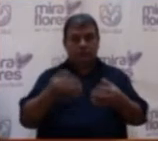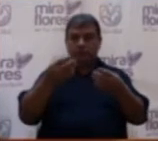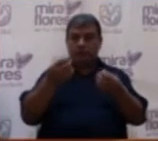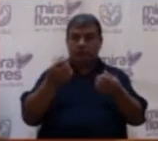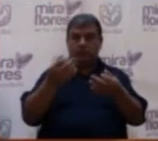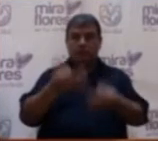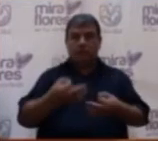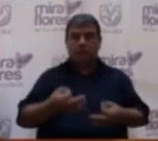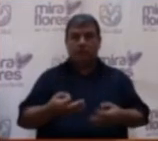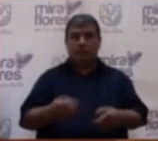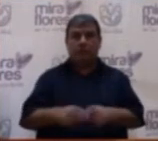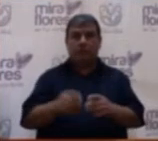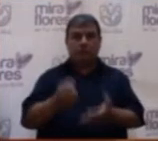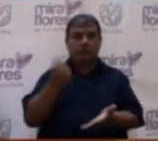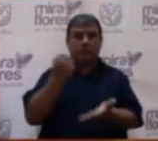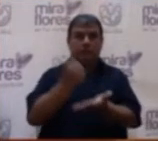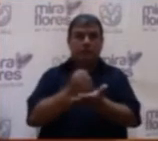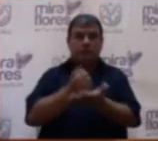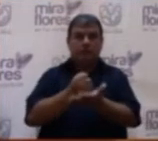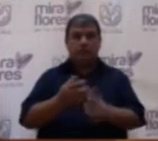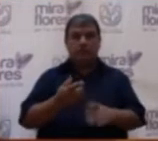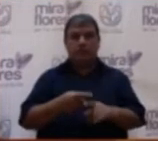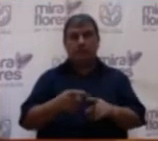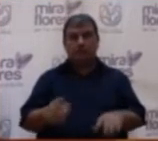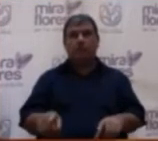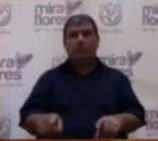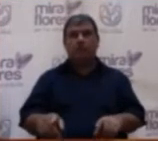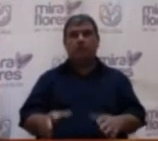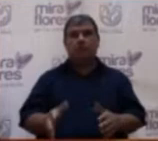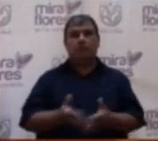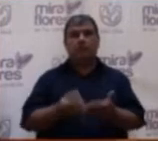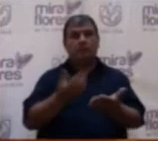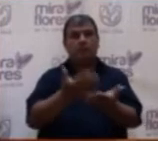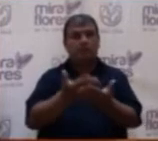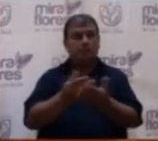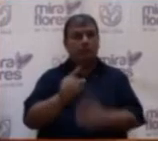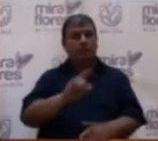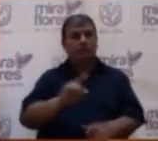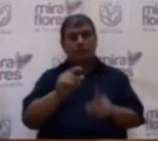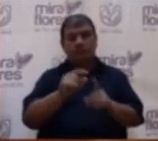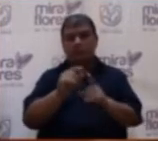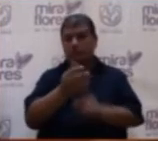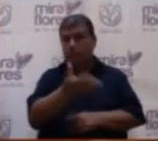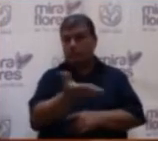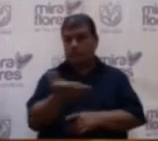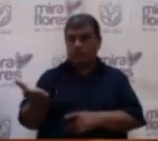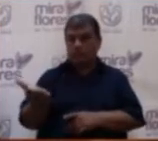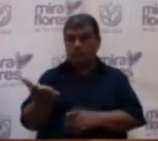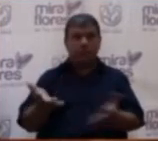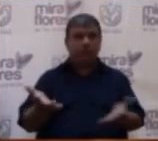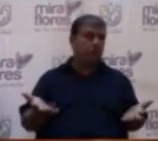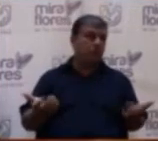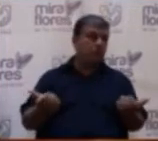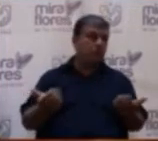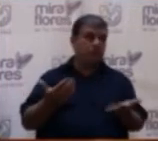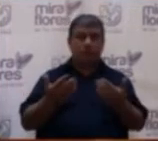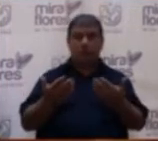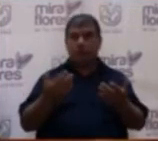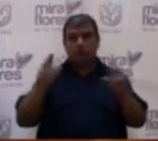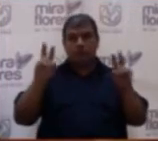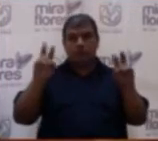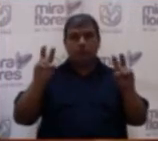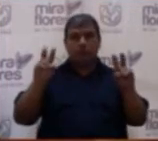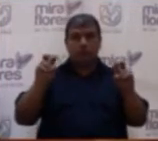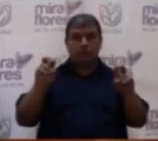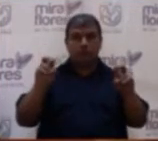ha sido debidamente aprobado sin perjuicio de ello ofrezco el uso la palabra por si alguien tuviese algún tema